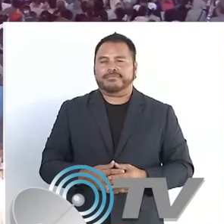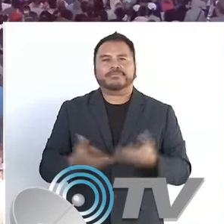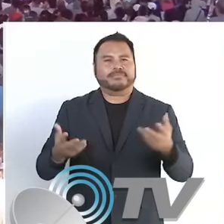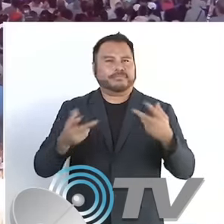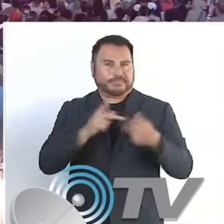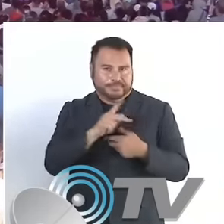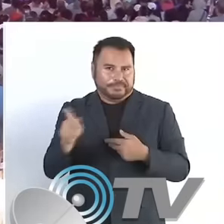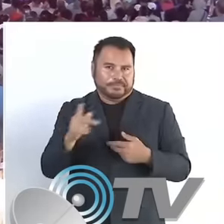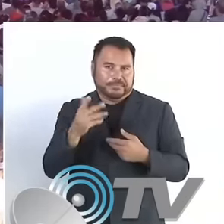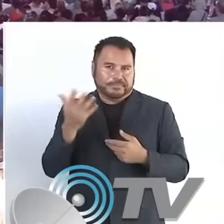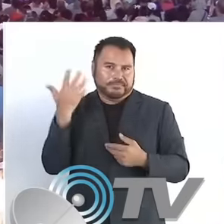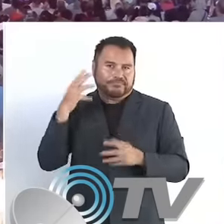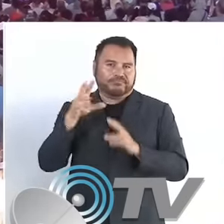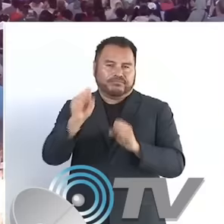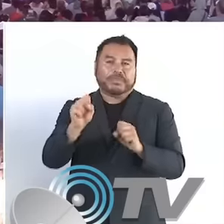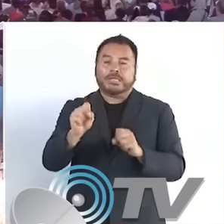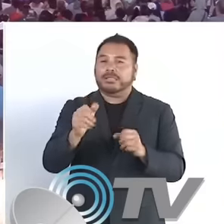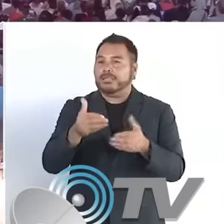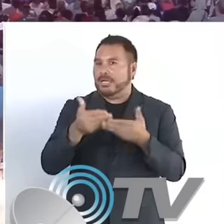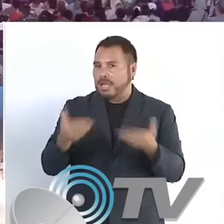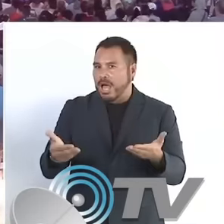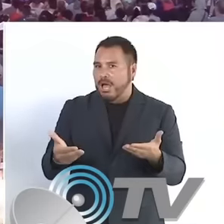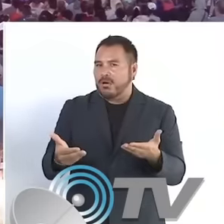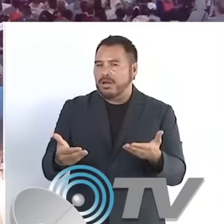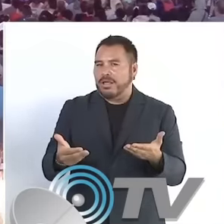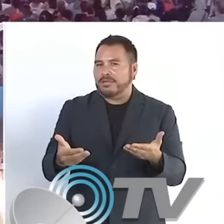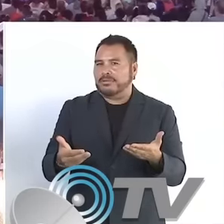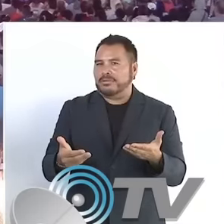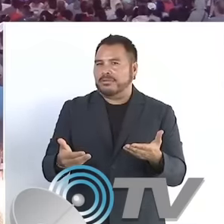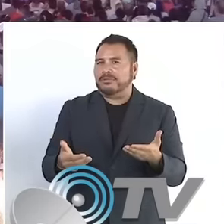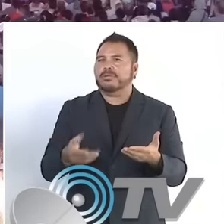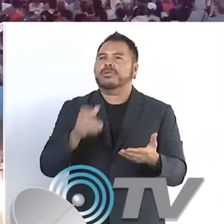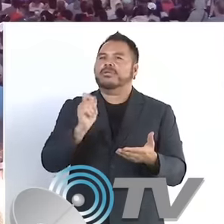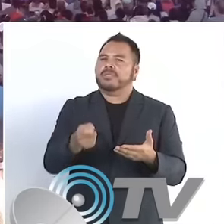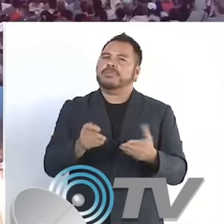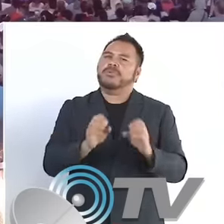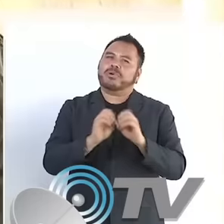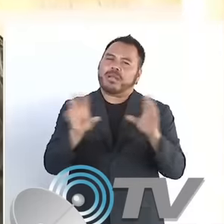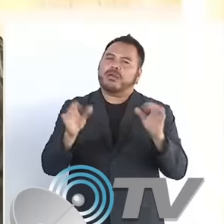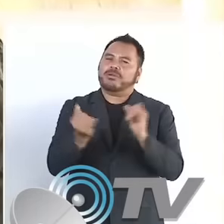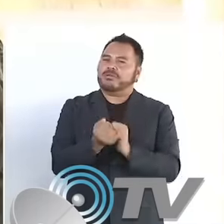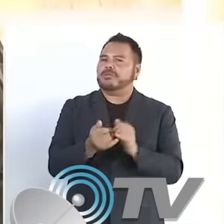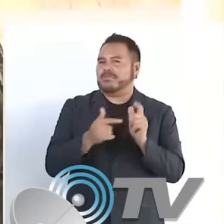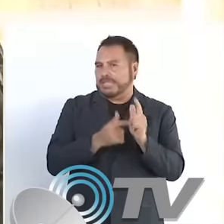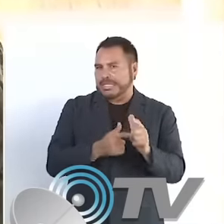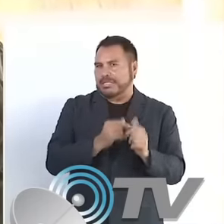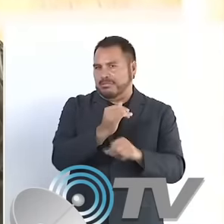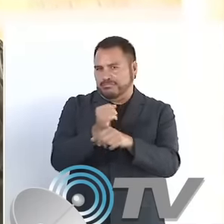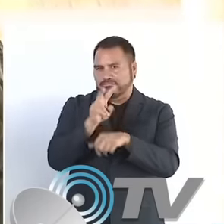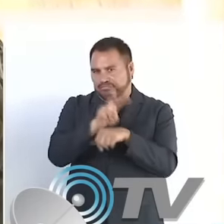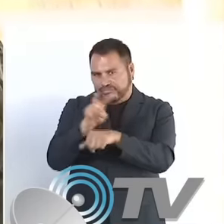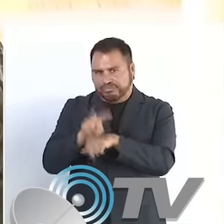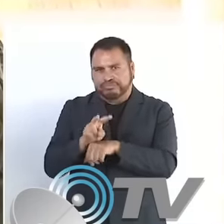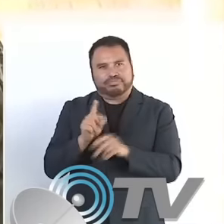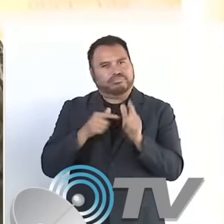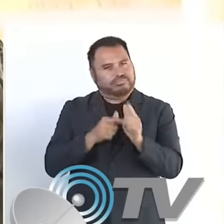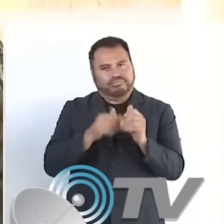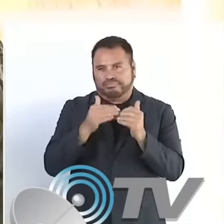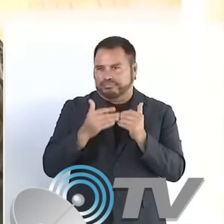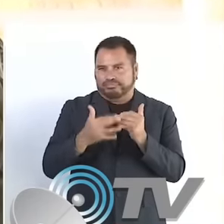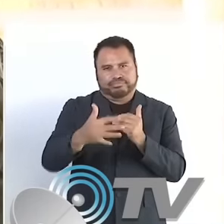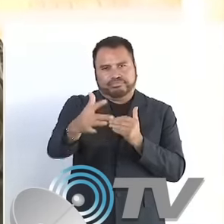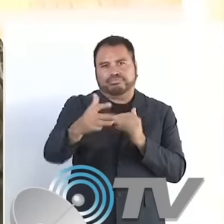todo lo que se ha logrado, la situación actual, desde luego que va a seguir la inspección y vigilancia permanente en